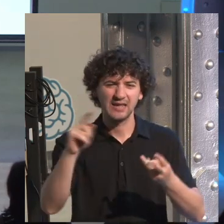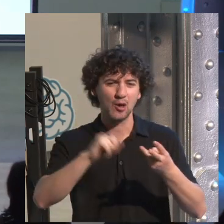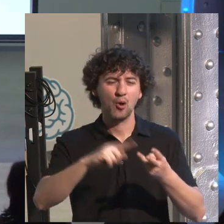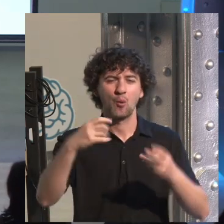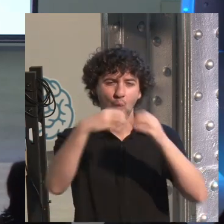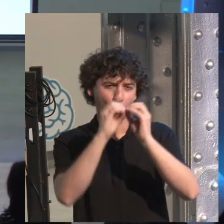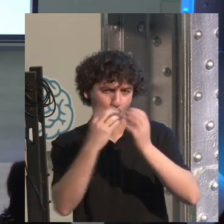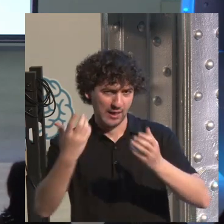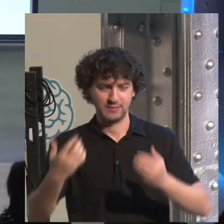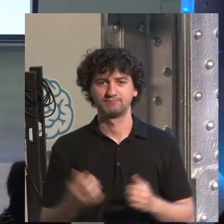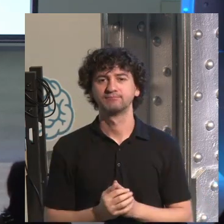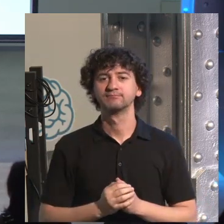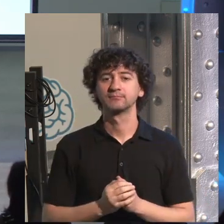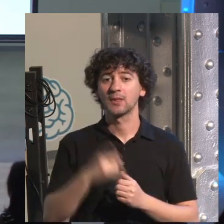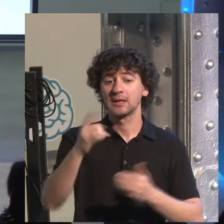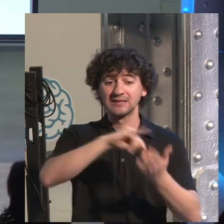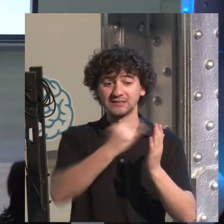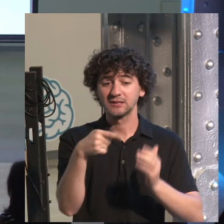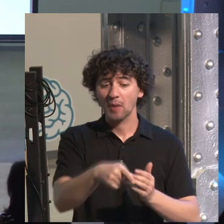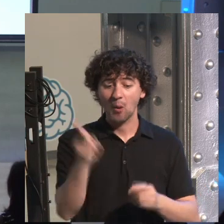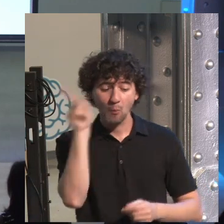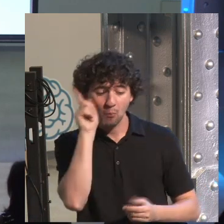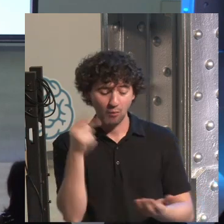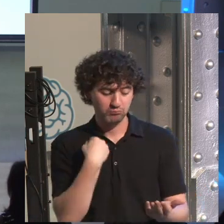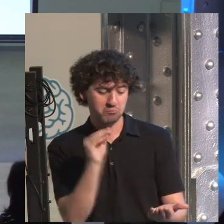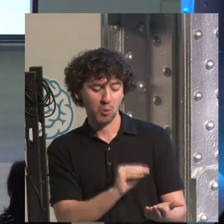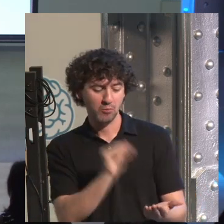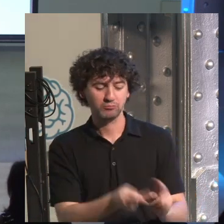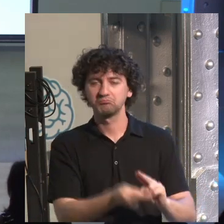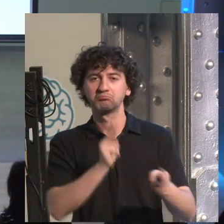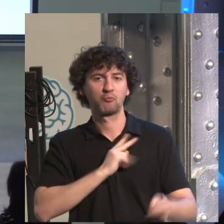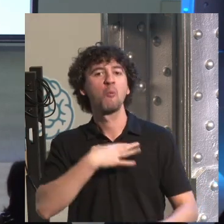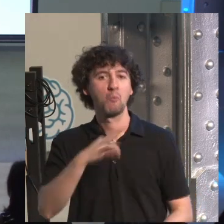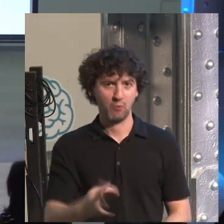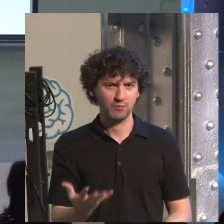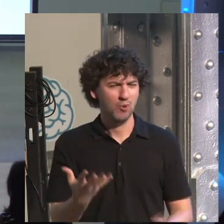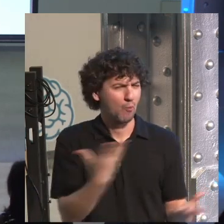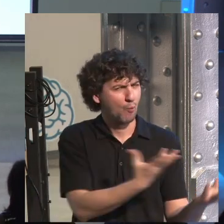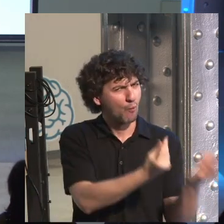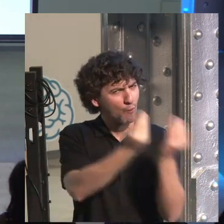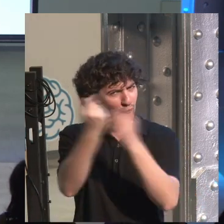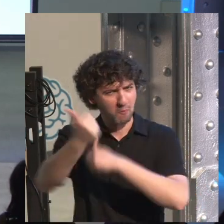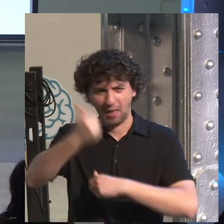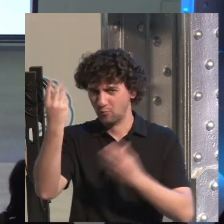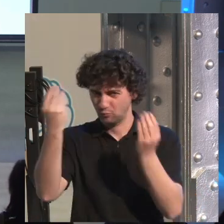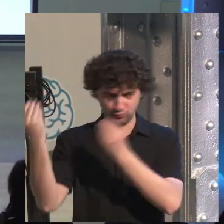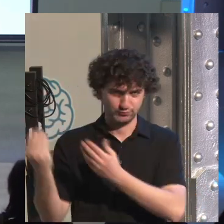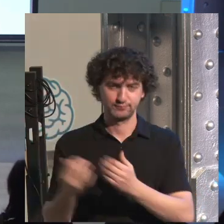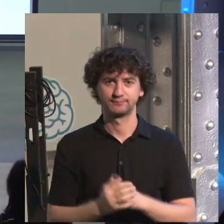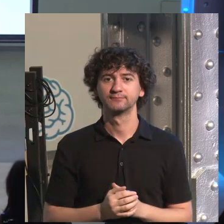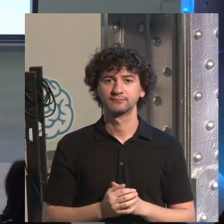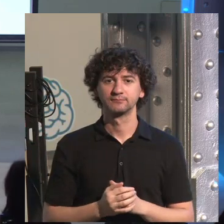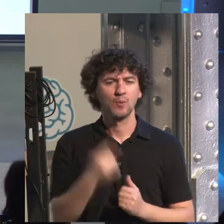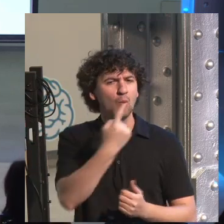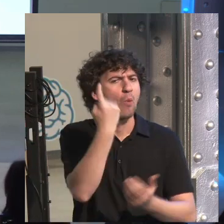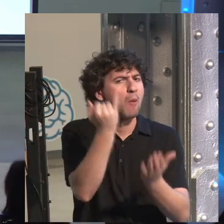Now son sistemas a los que tú puedes hablar con tu teléfono, hacerle preguntas y te contesta. Pero hay multitud. Esto es un pequeñísimo muestra.